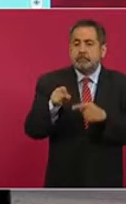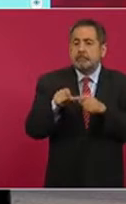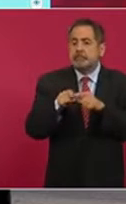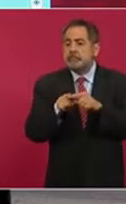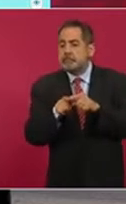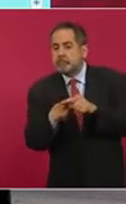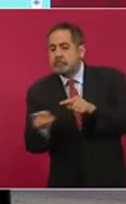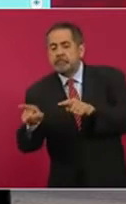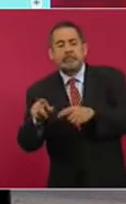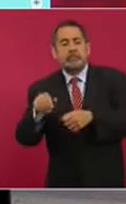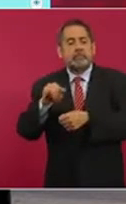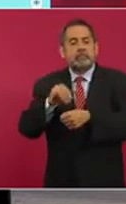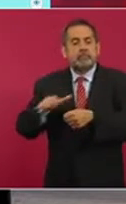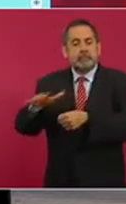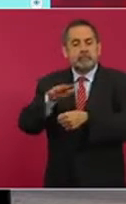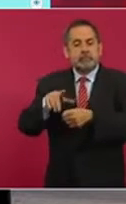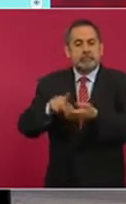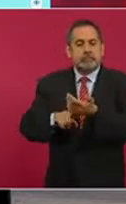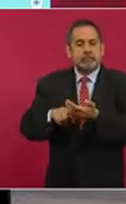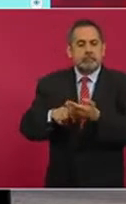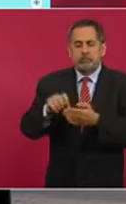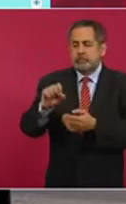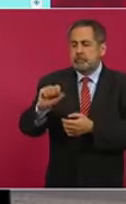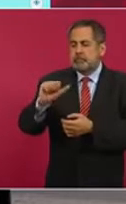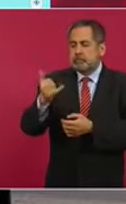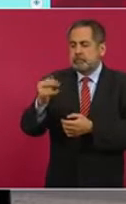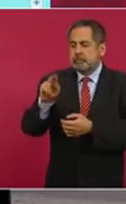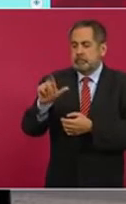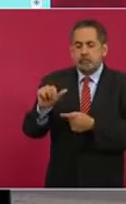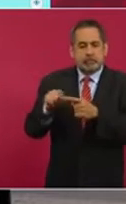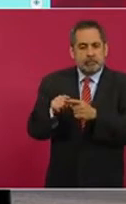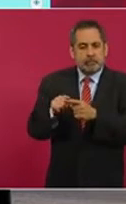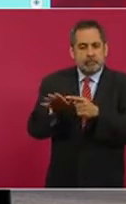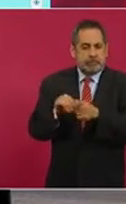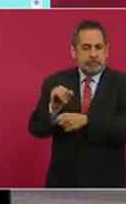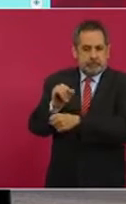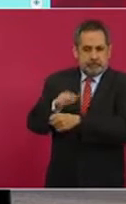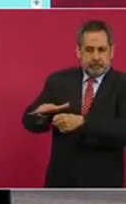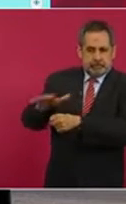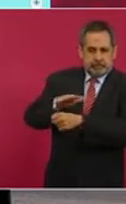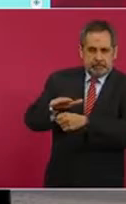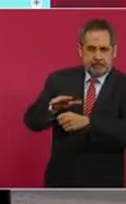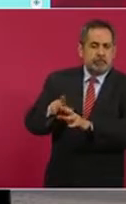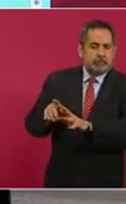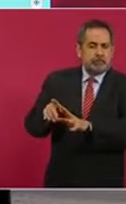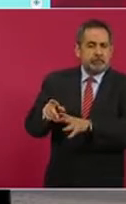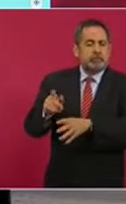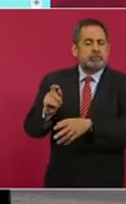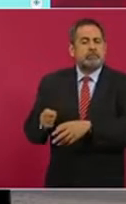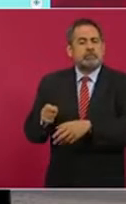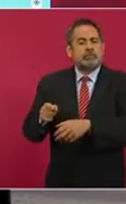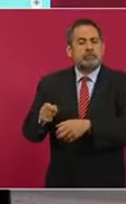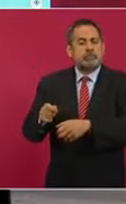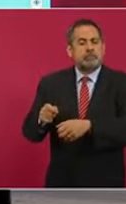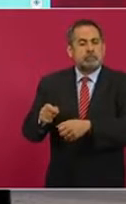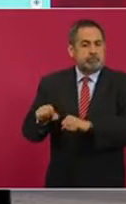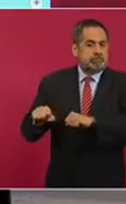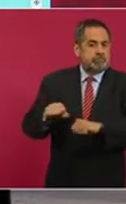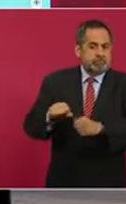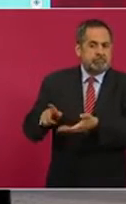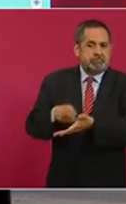Istmo, Sayula ya es el Istmo, que es una zona